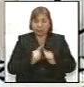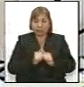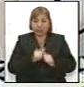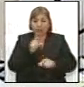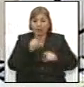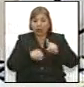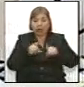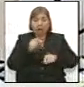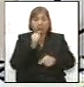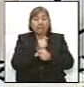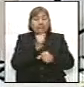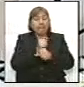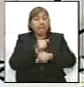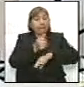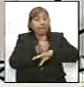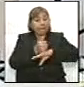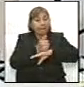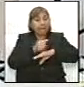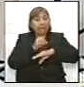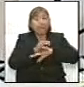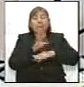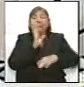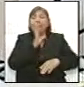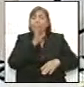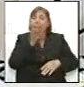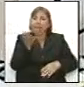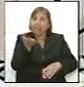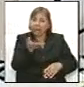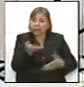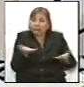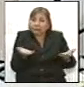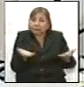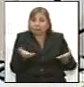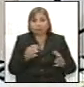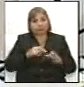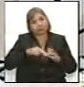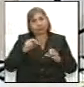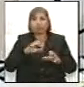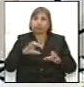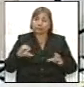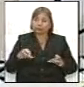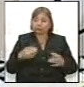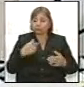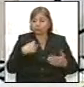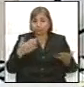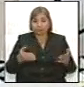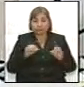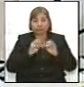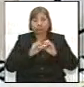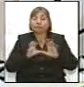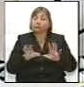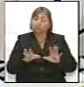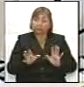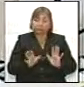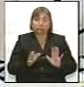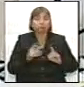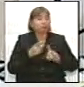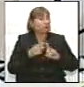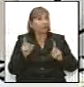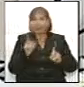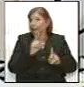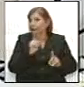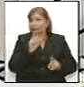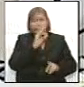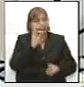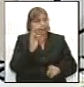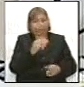algún funcionario, algún asesor de la oficina, es hablar con ellos y decirles, miren, den un paso al costado hasta que esto se aclare. Pero en ningún